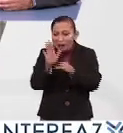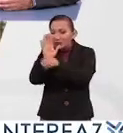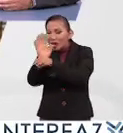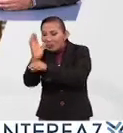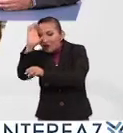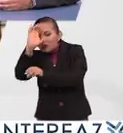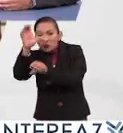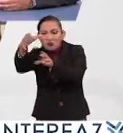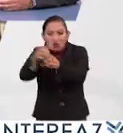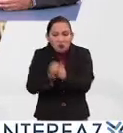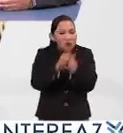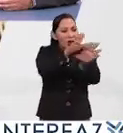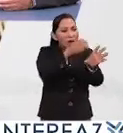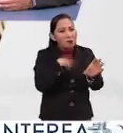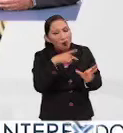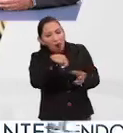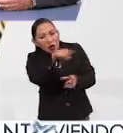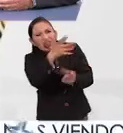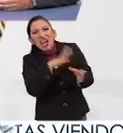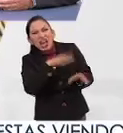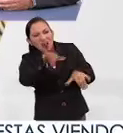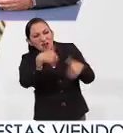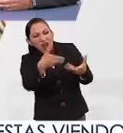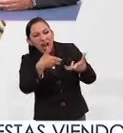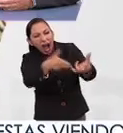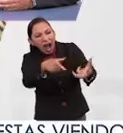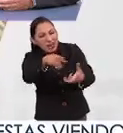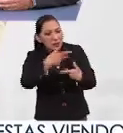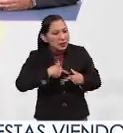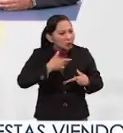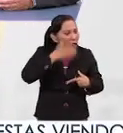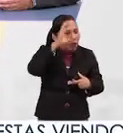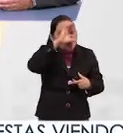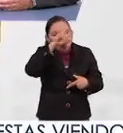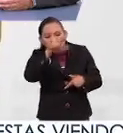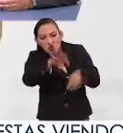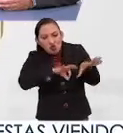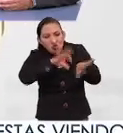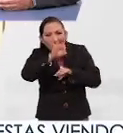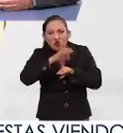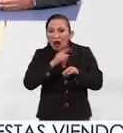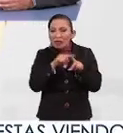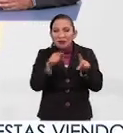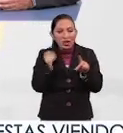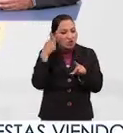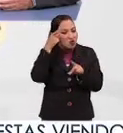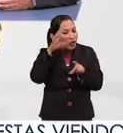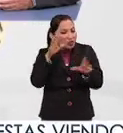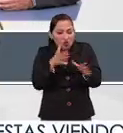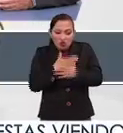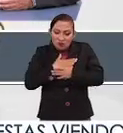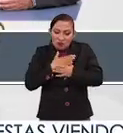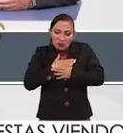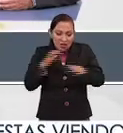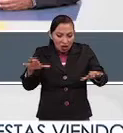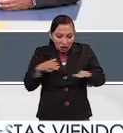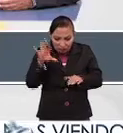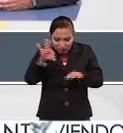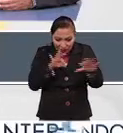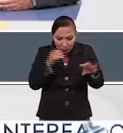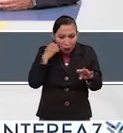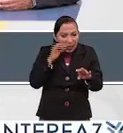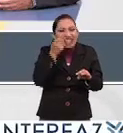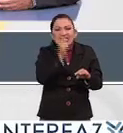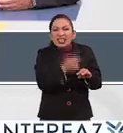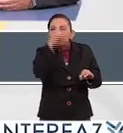en la cultura popular, en muchas variantes, totalmente se adueñaba de la época y podía tener una